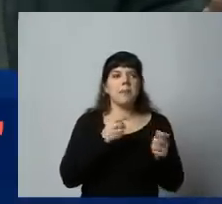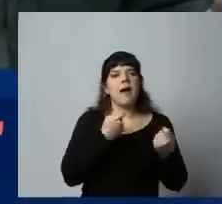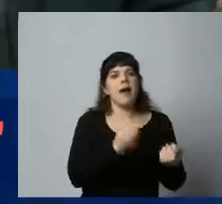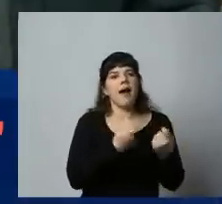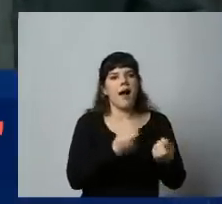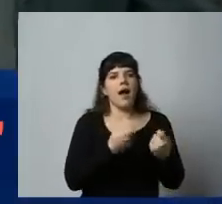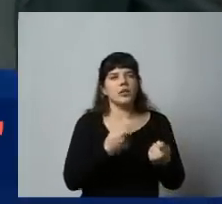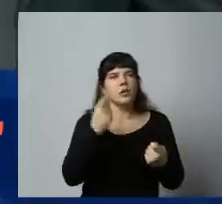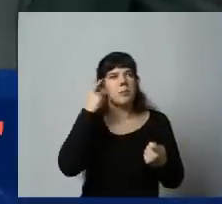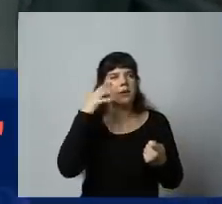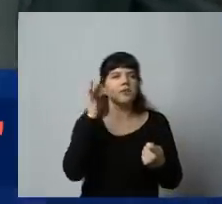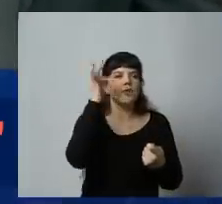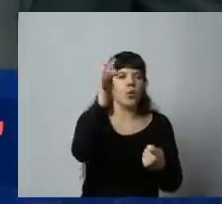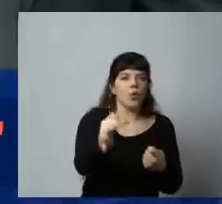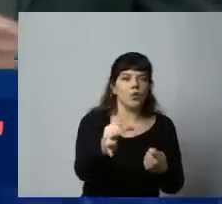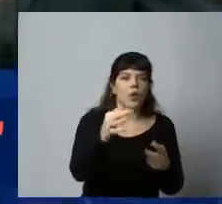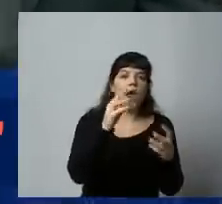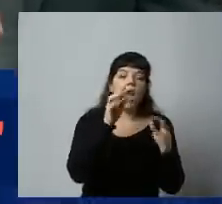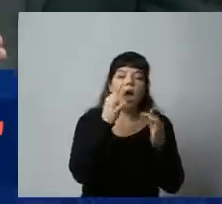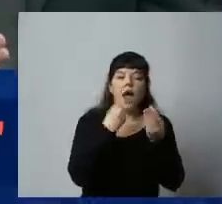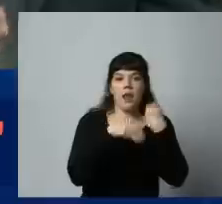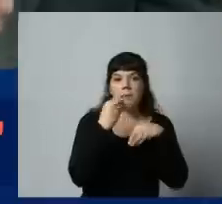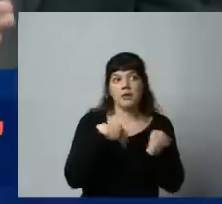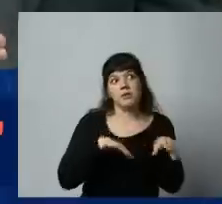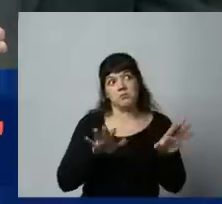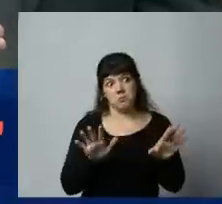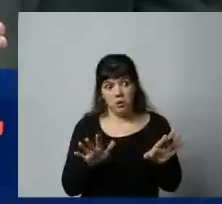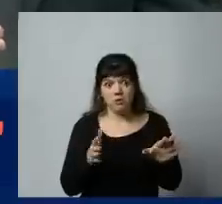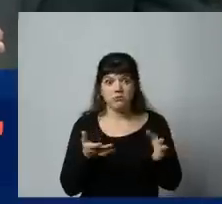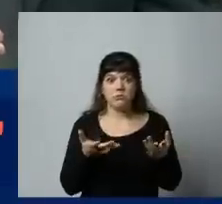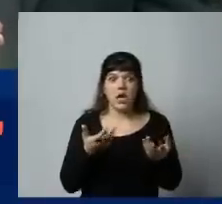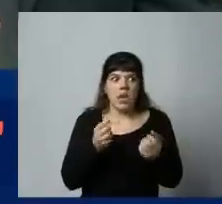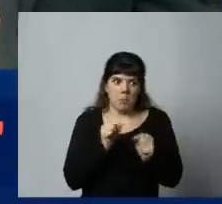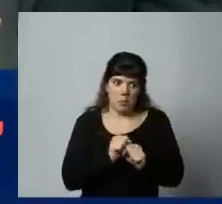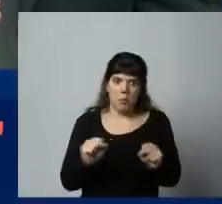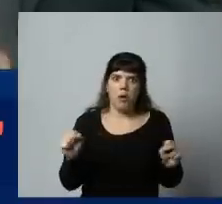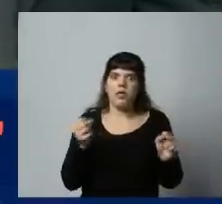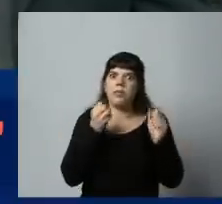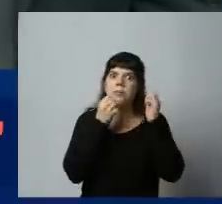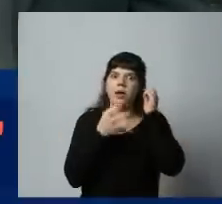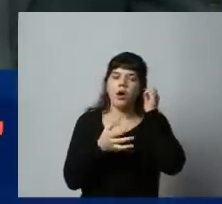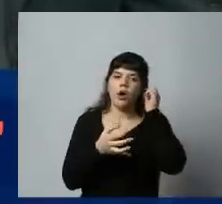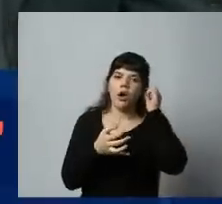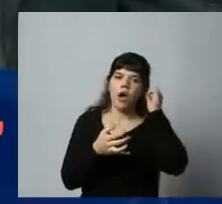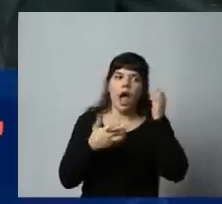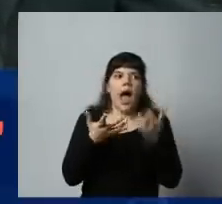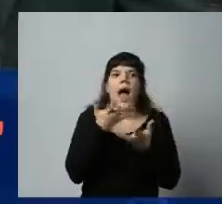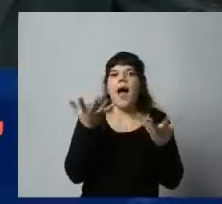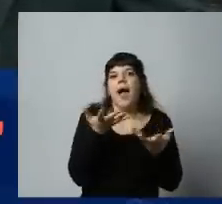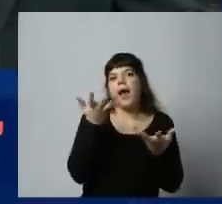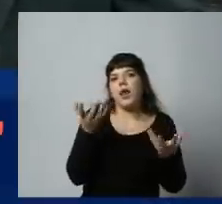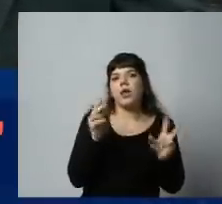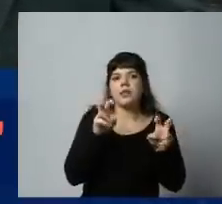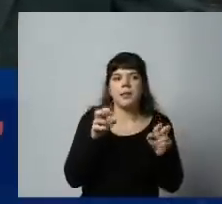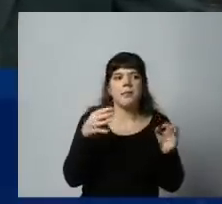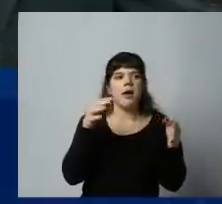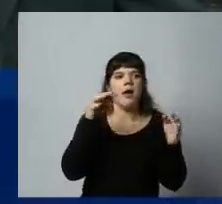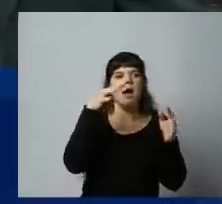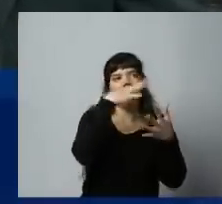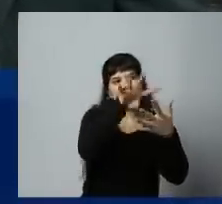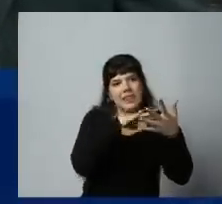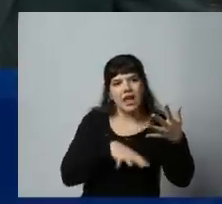proyectado en alimentación bienvenido porque podíamos mejorar algo más los textos